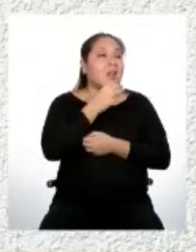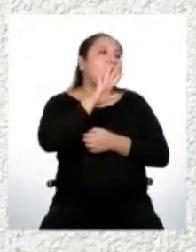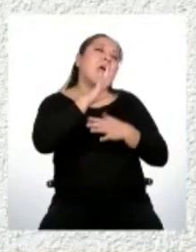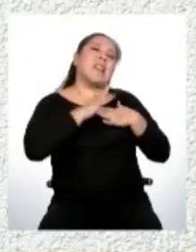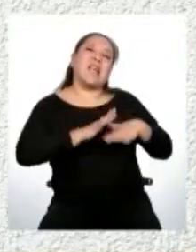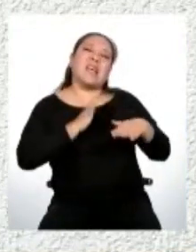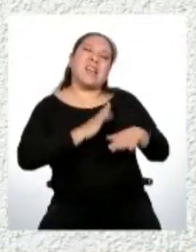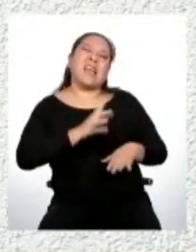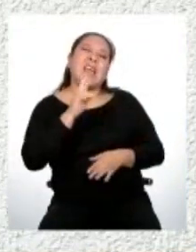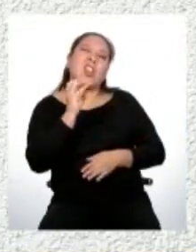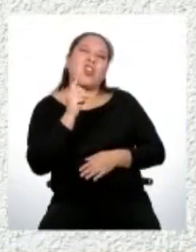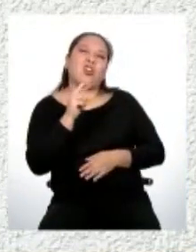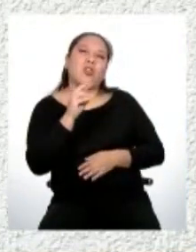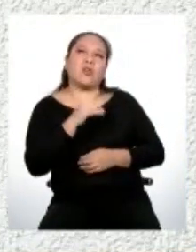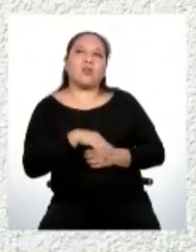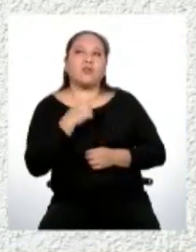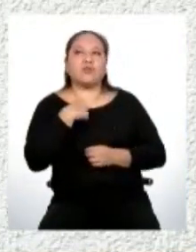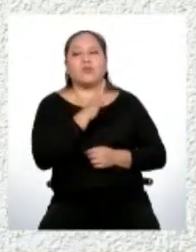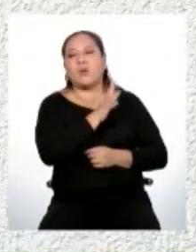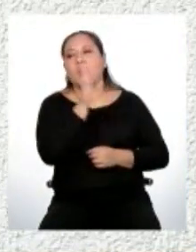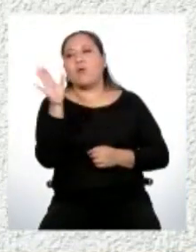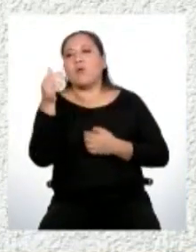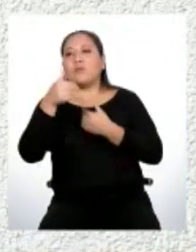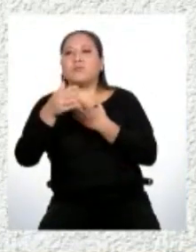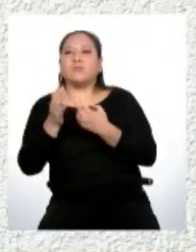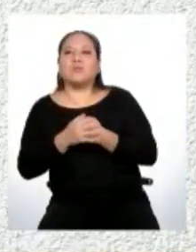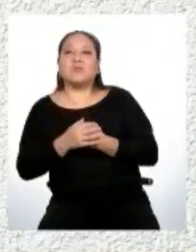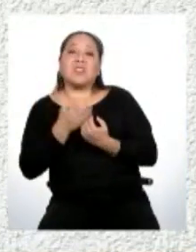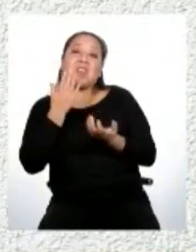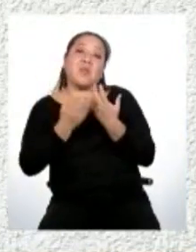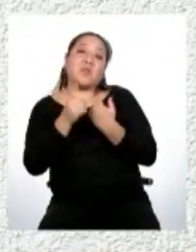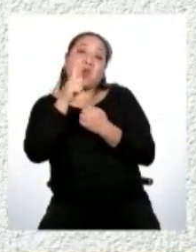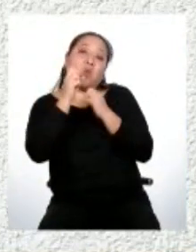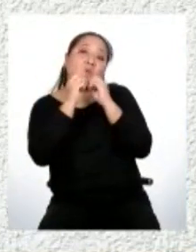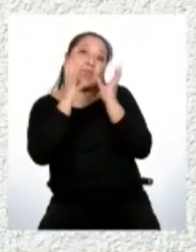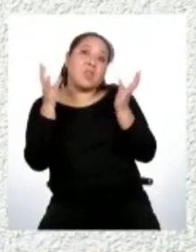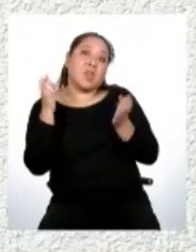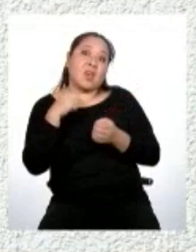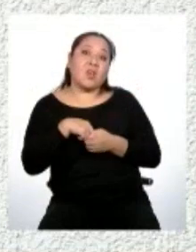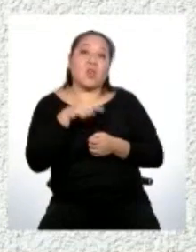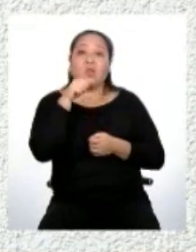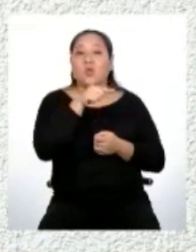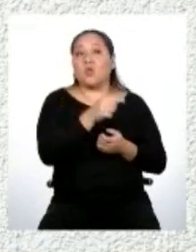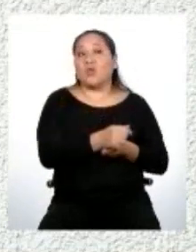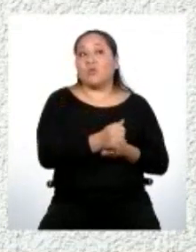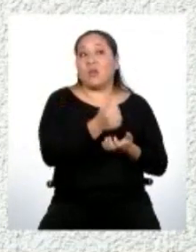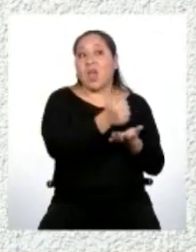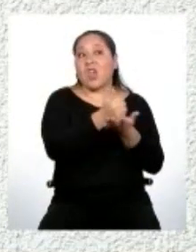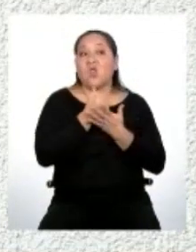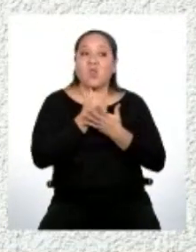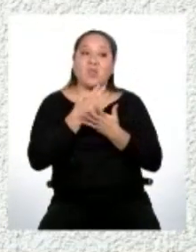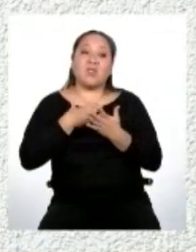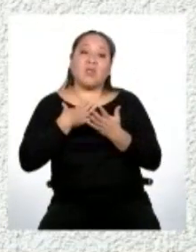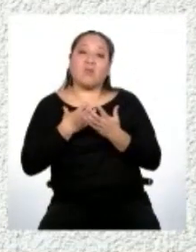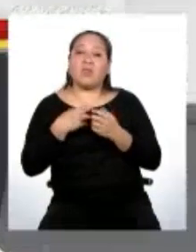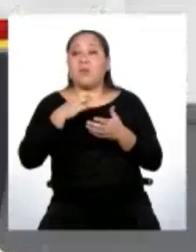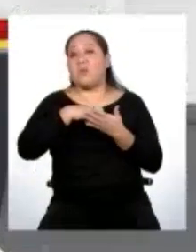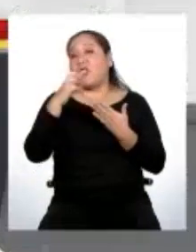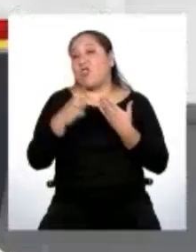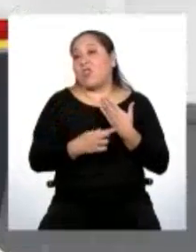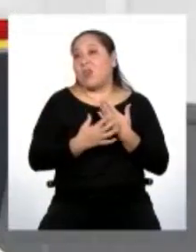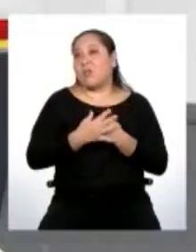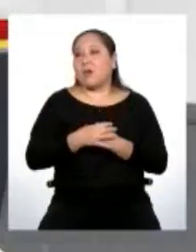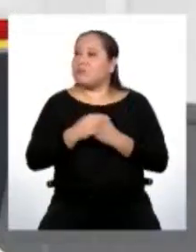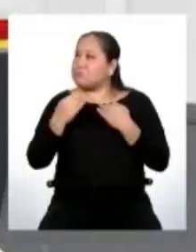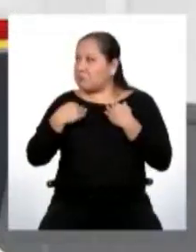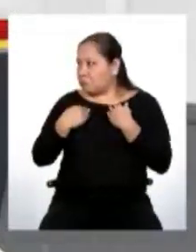Tranquilo, Rodrigo. Me regreso a mi grado. Quizás un día de estos te pida que me devuelvas el favor y me apoyes en mi programa.